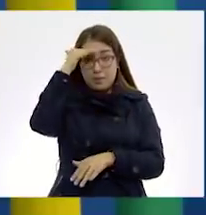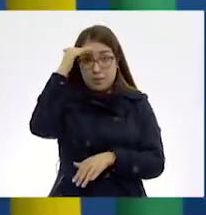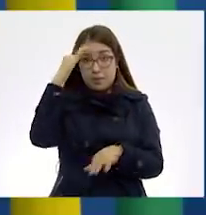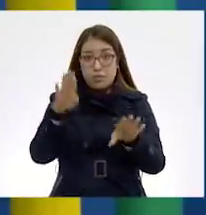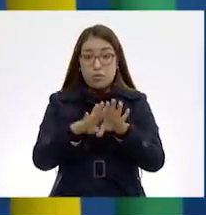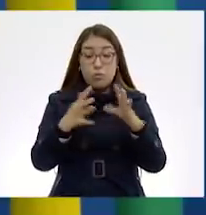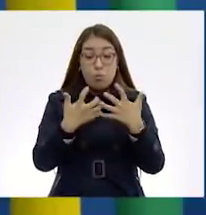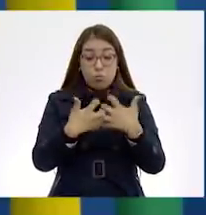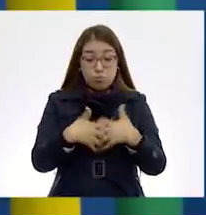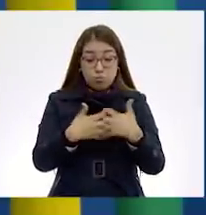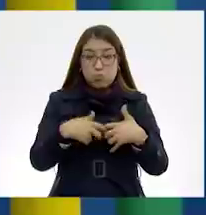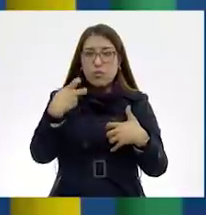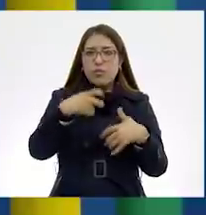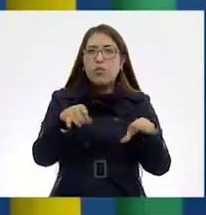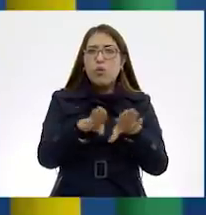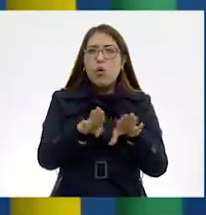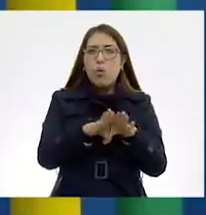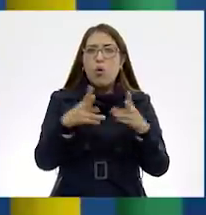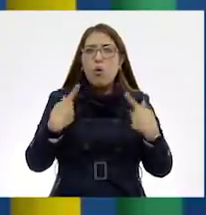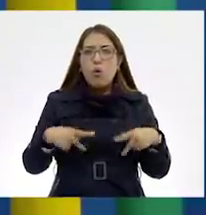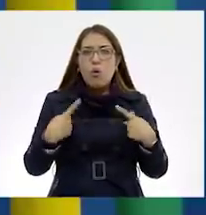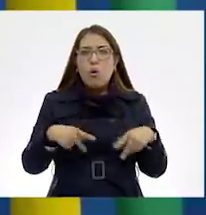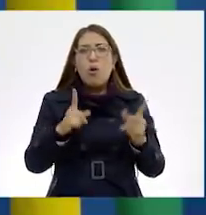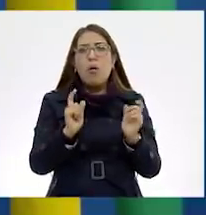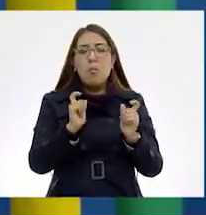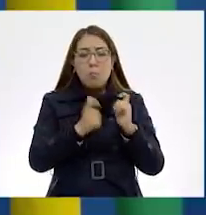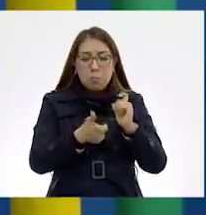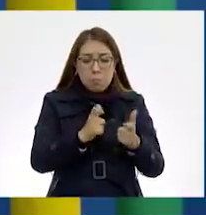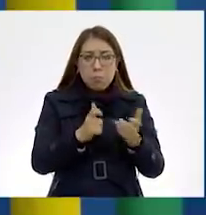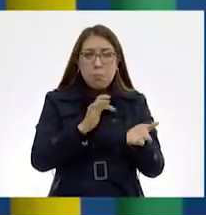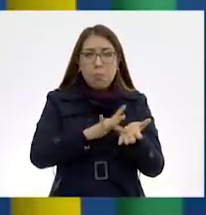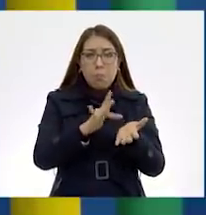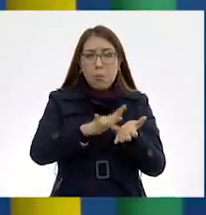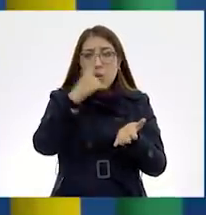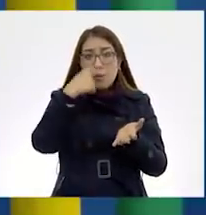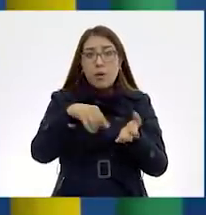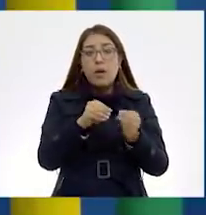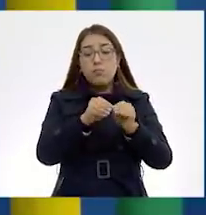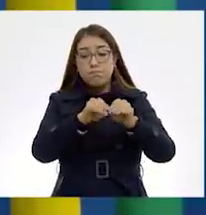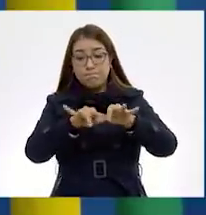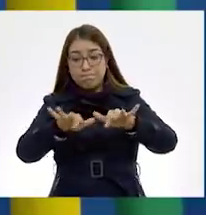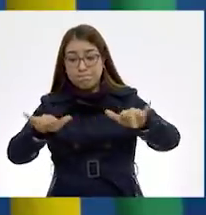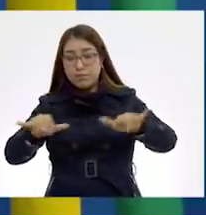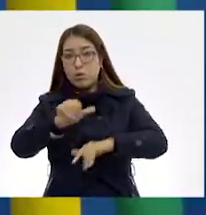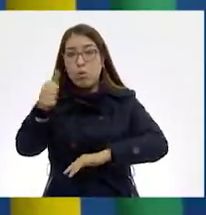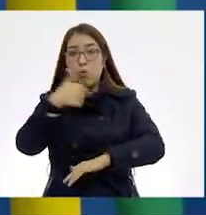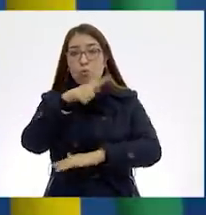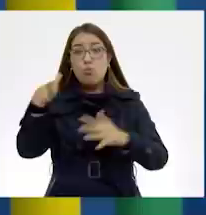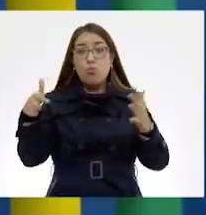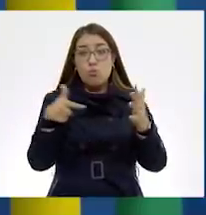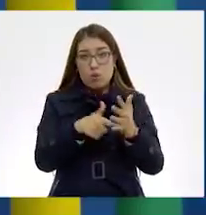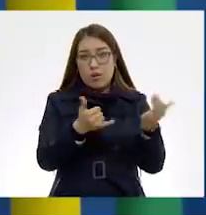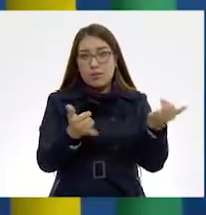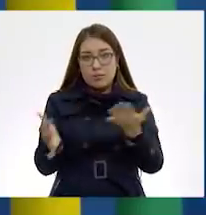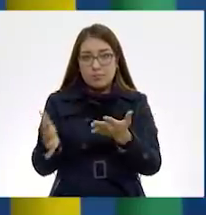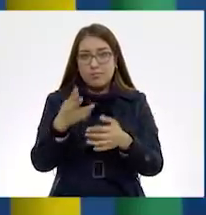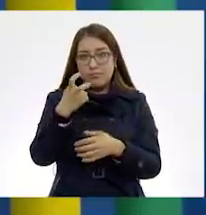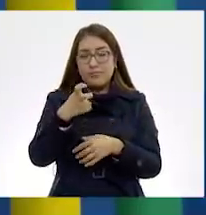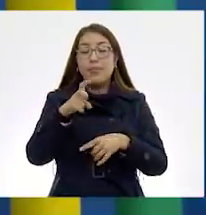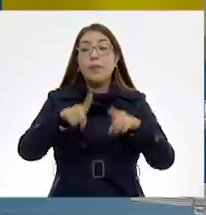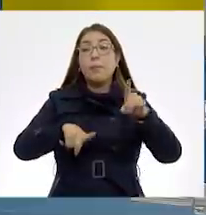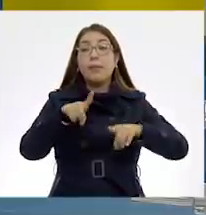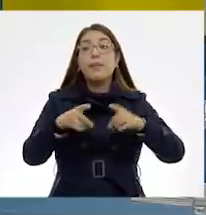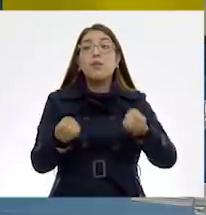que se cuenta para jalar o extraer el agua y la demanda del agua, de acuerdo al número de